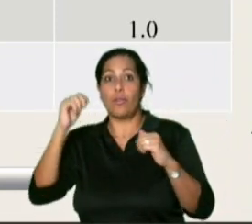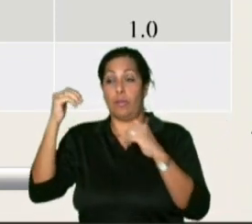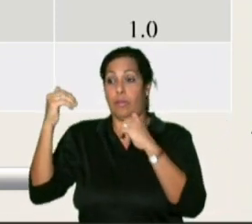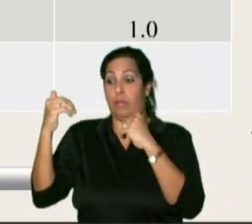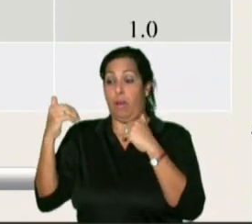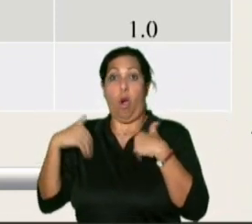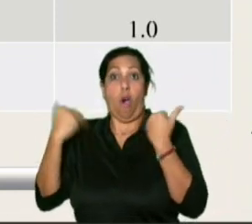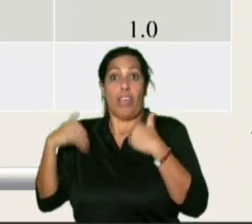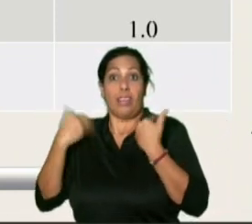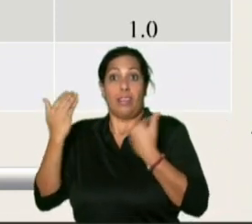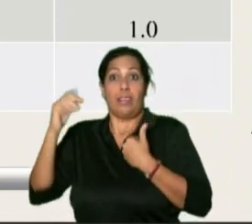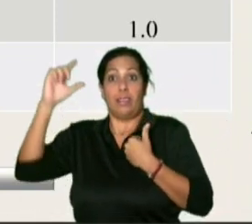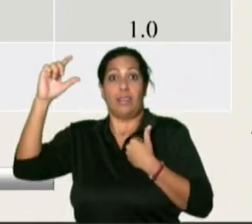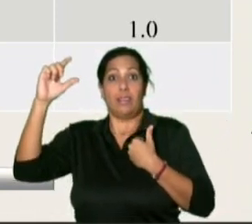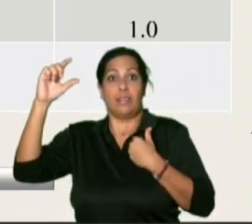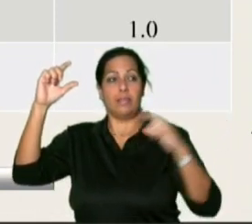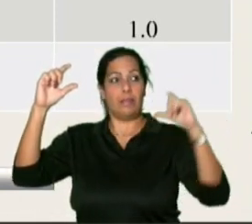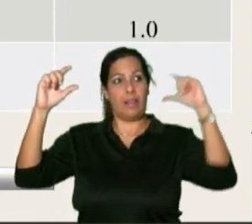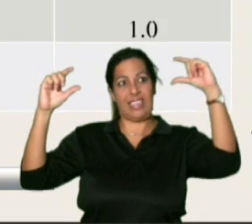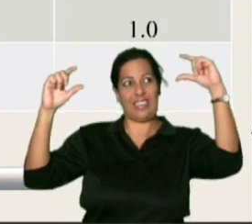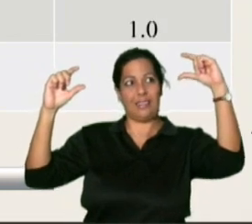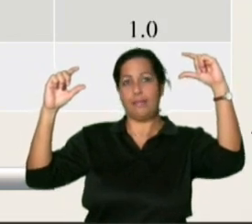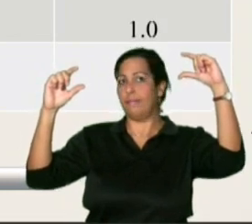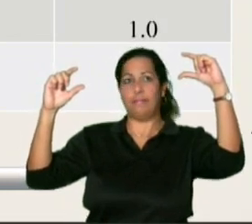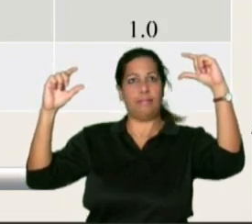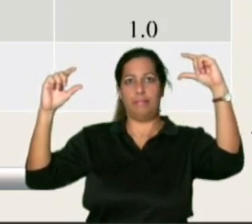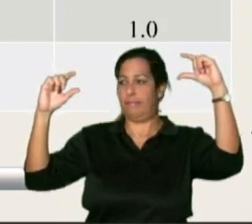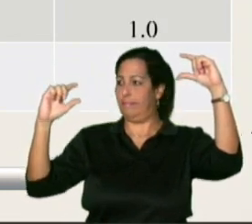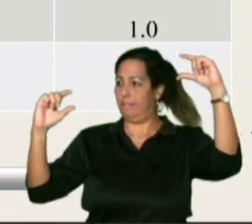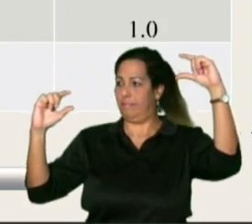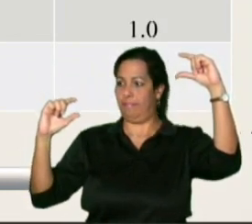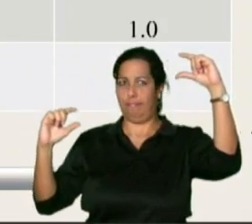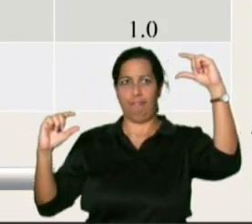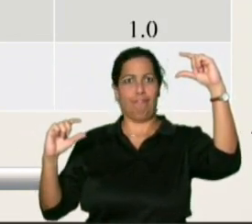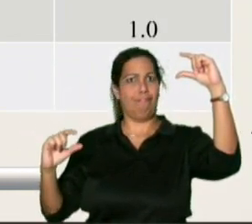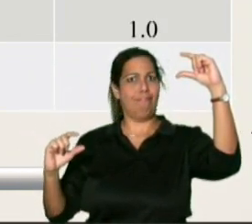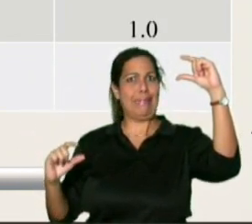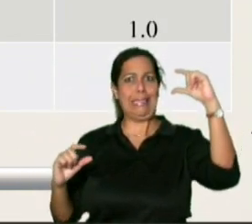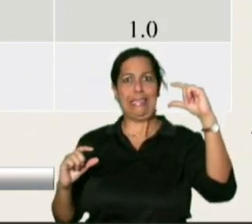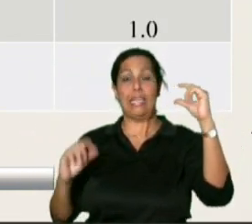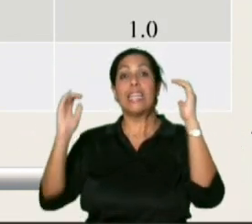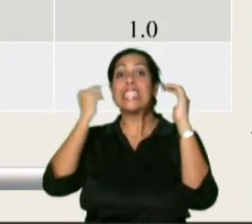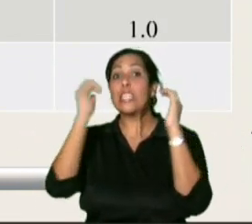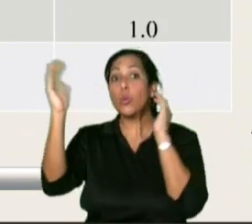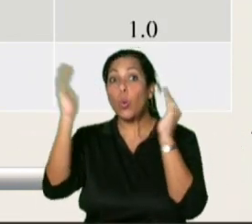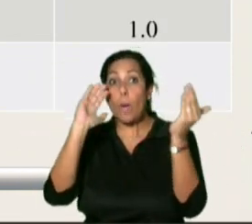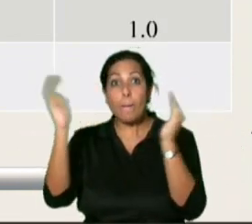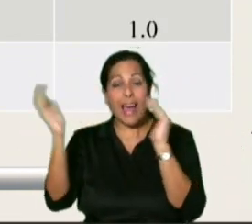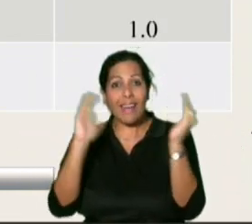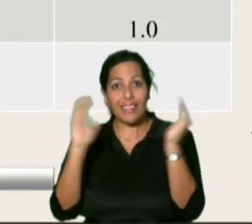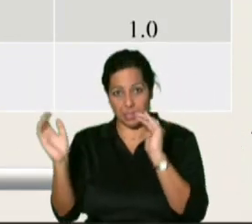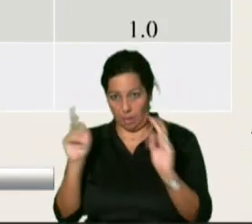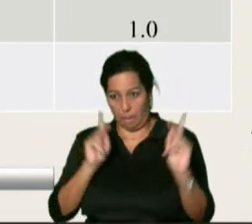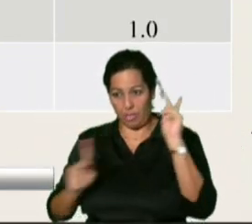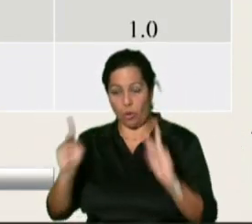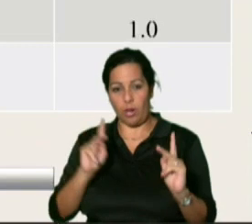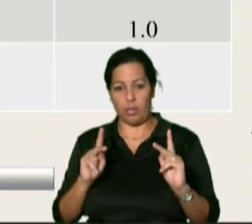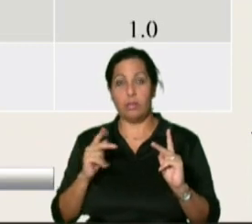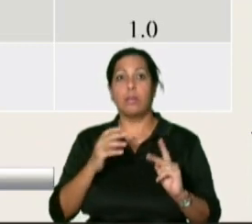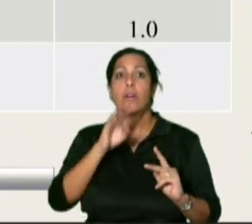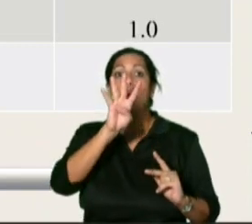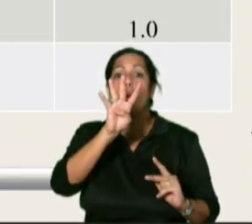decía el doctor Rodríguez Orengo ahorita, hasta llegar al punto de que cuando comparamos el grupo de personas